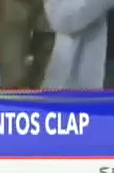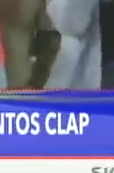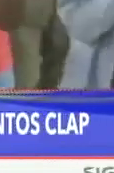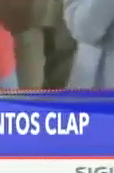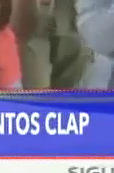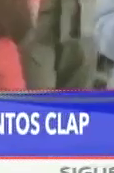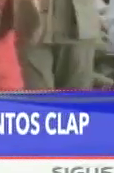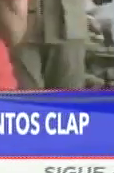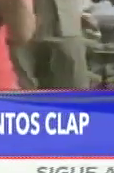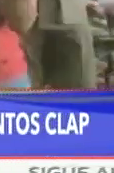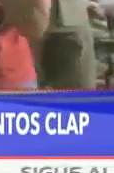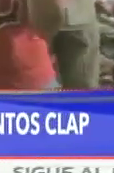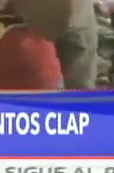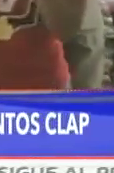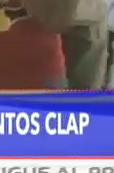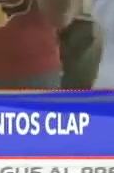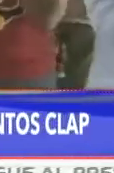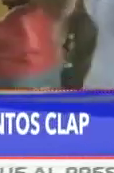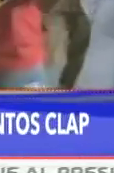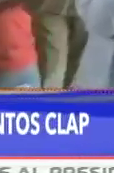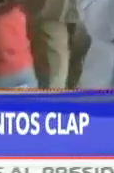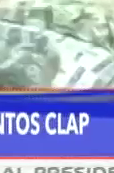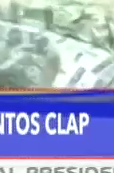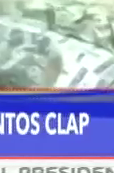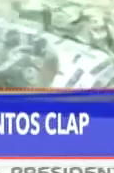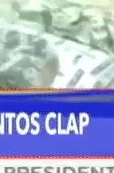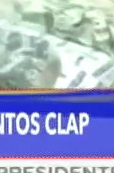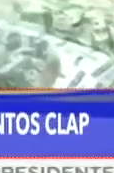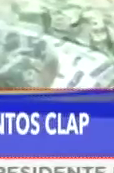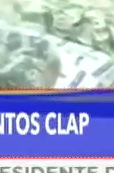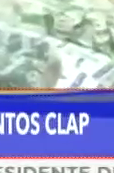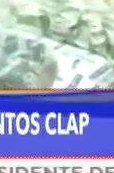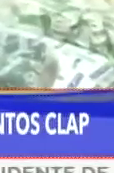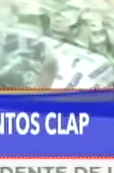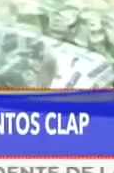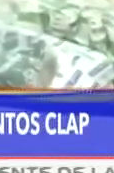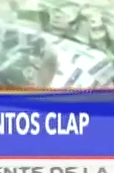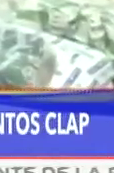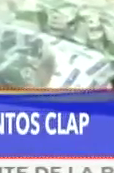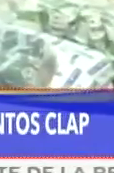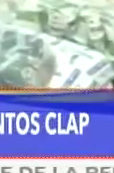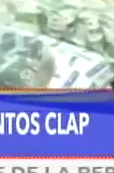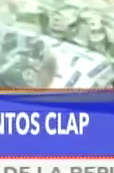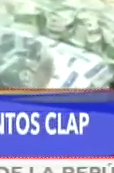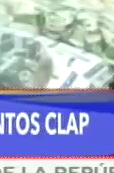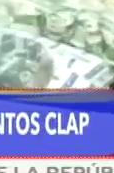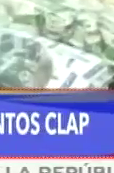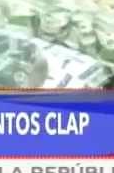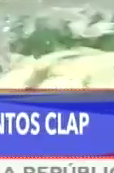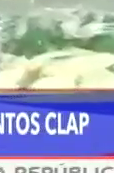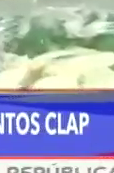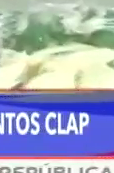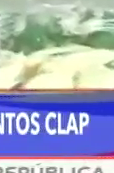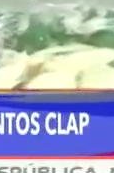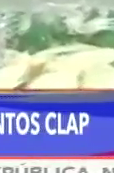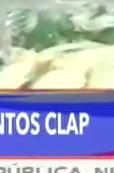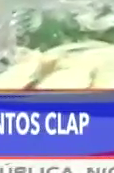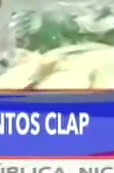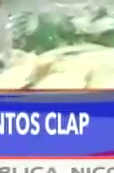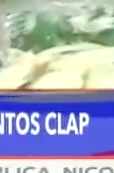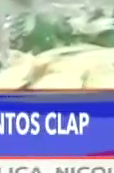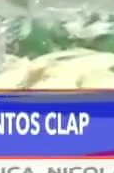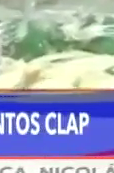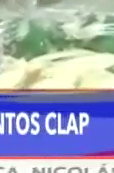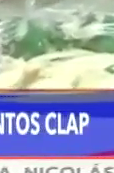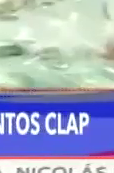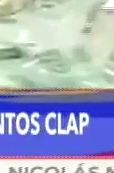combos, 15.000 combos diarios. Pero yo quiero que sea una de las jefas de comunidad la que también pueda compartir con